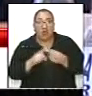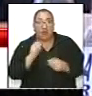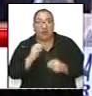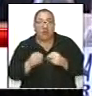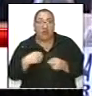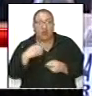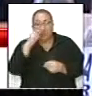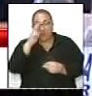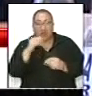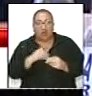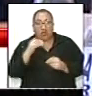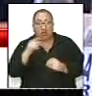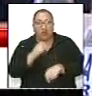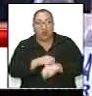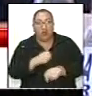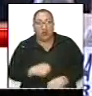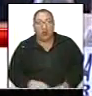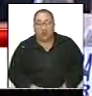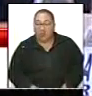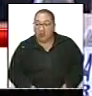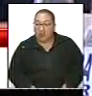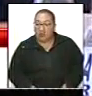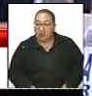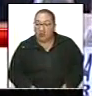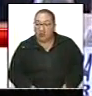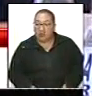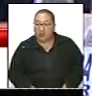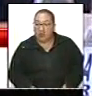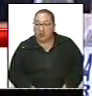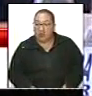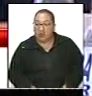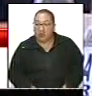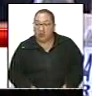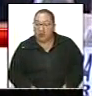tenido un crecimiento progresivo. Ese crecimiento progresivo